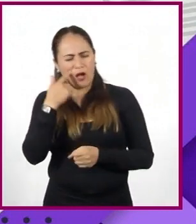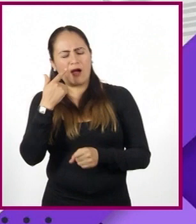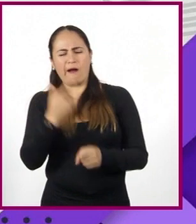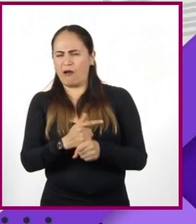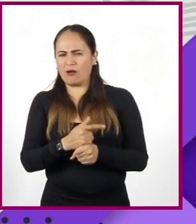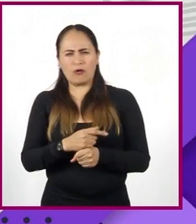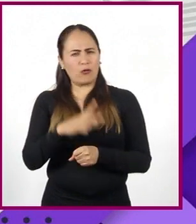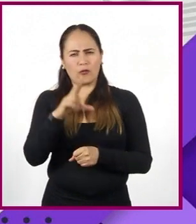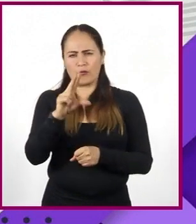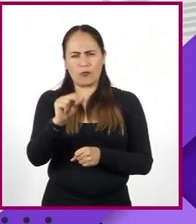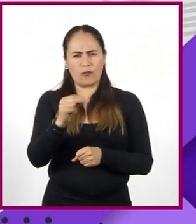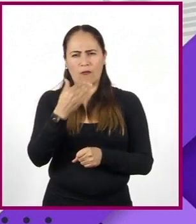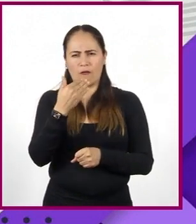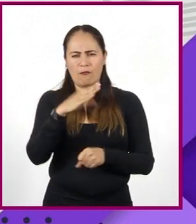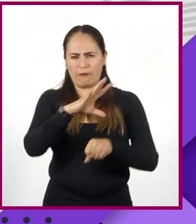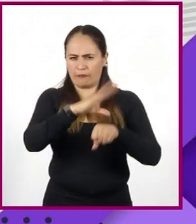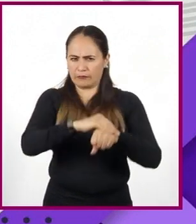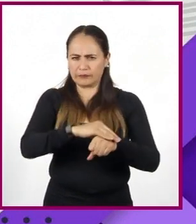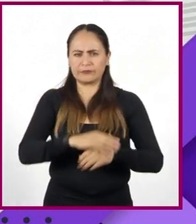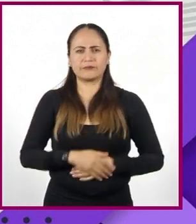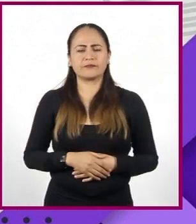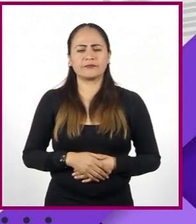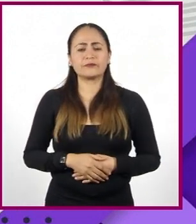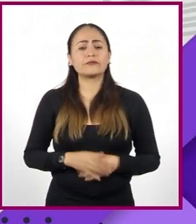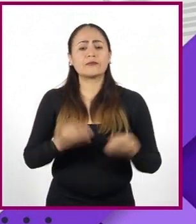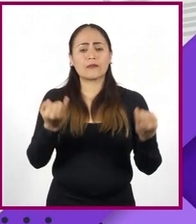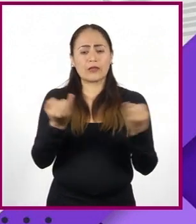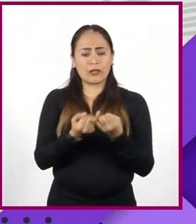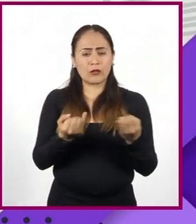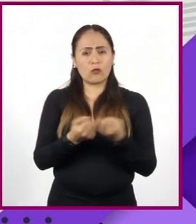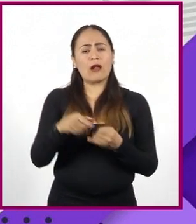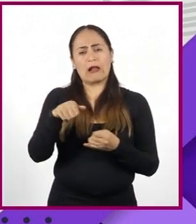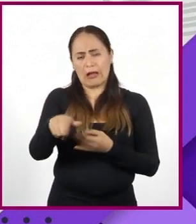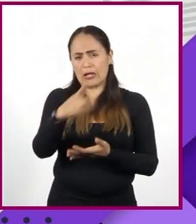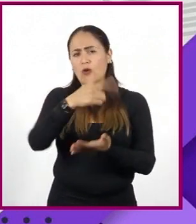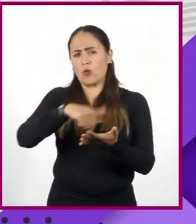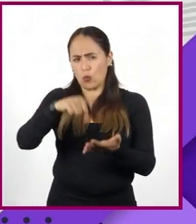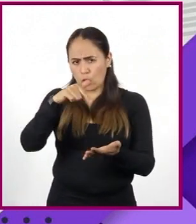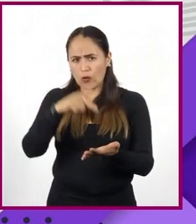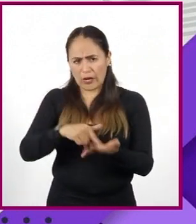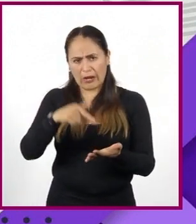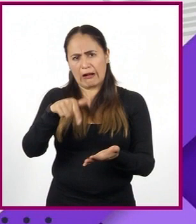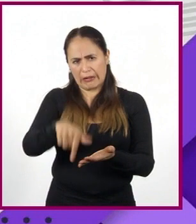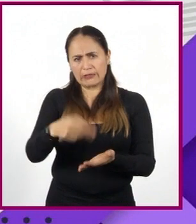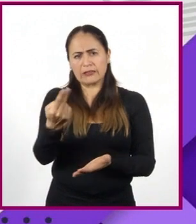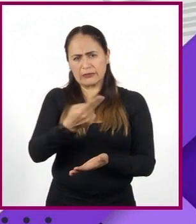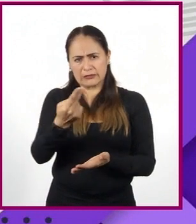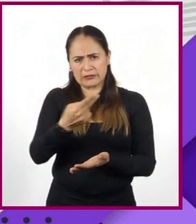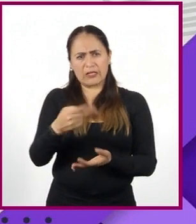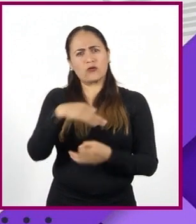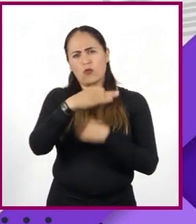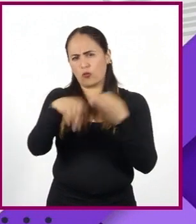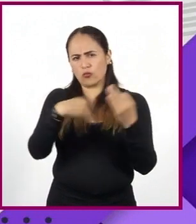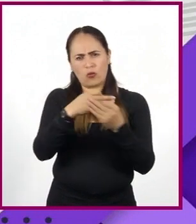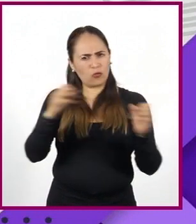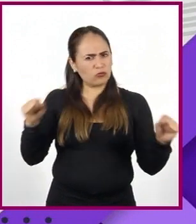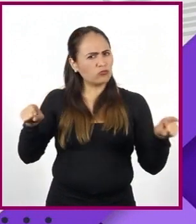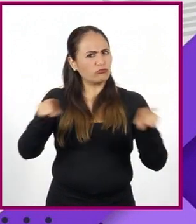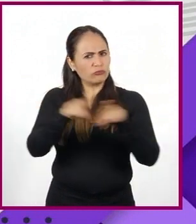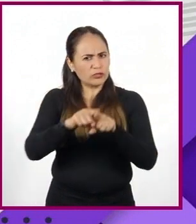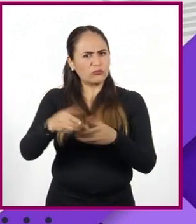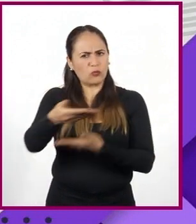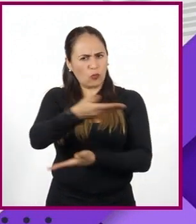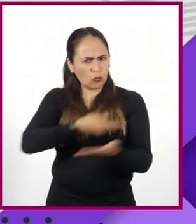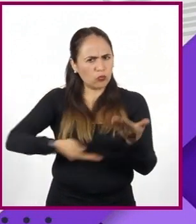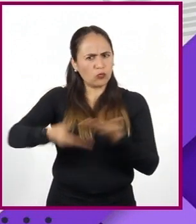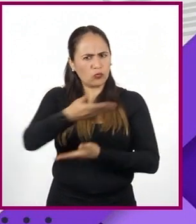todos compartimos la responsabilidad de generar espacios de inclusión y que no podemos hacer caso omiso a situaciones injustas